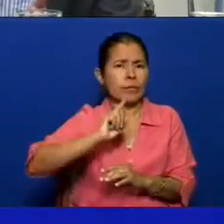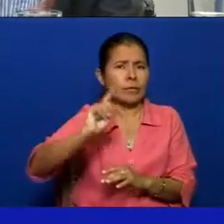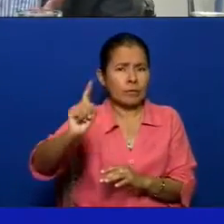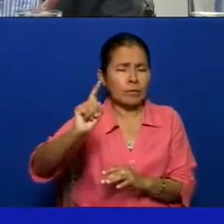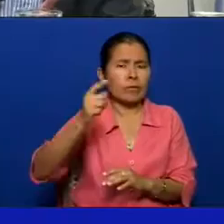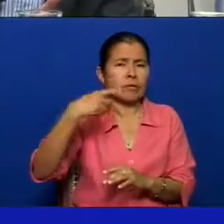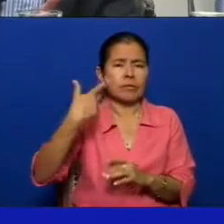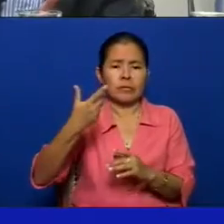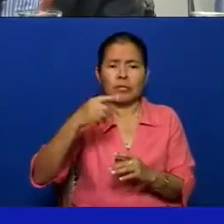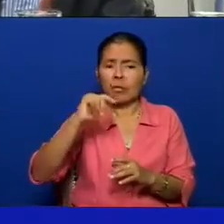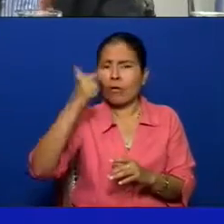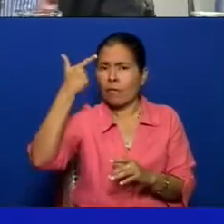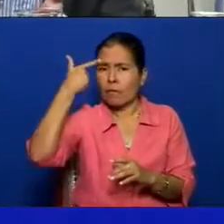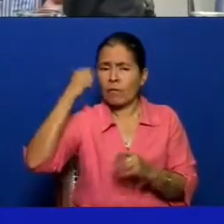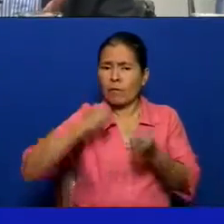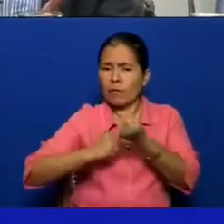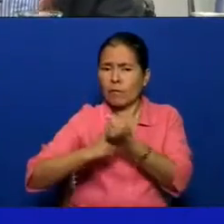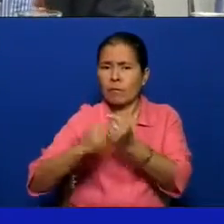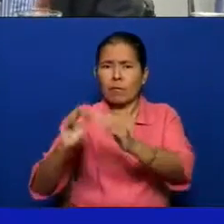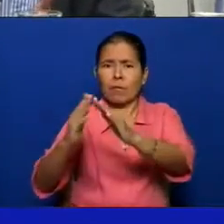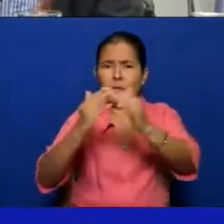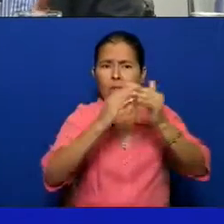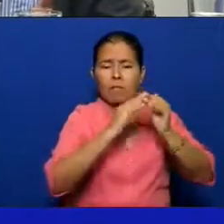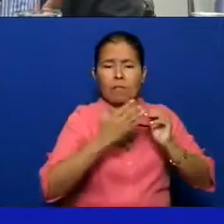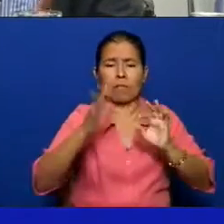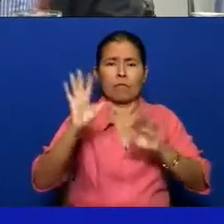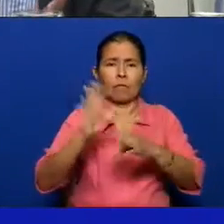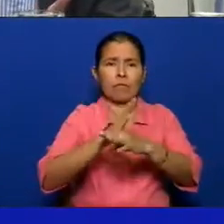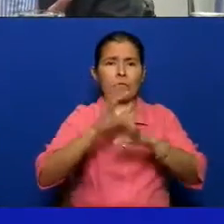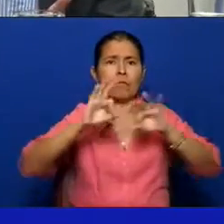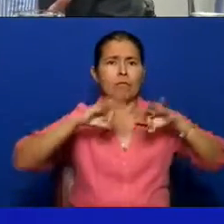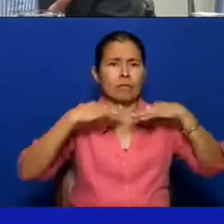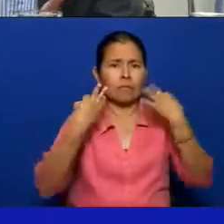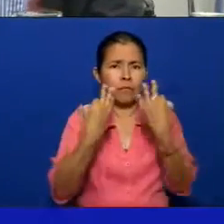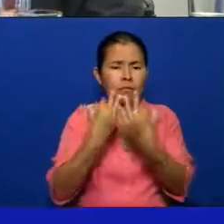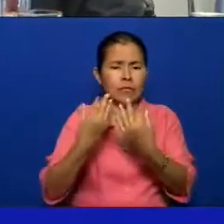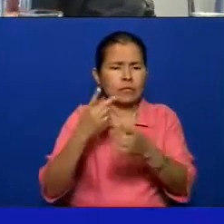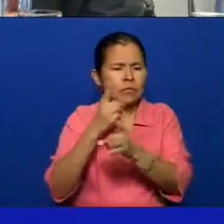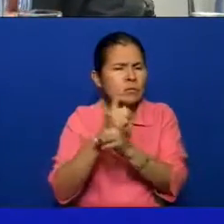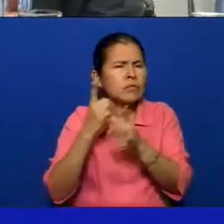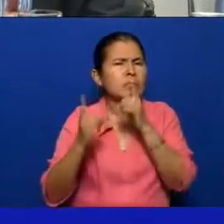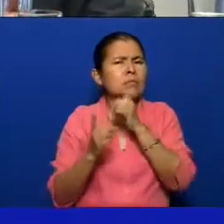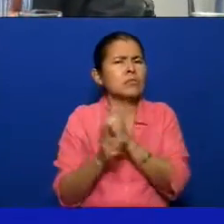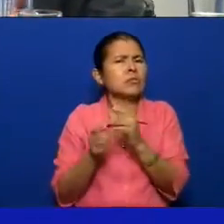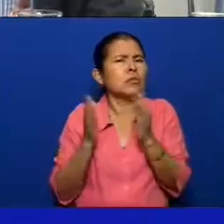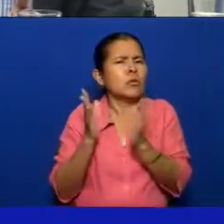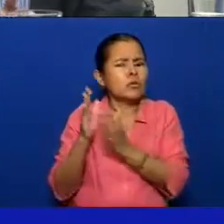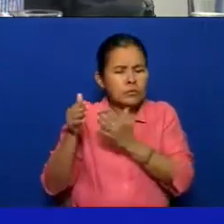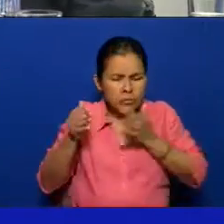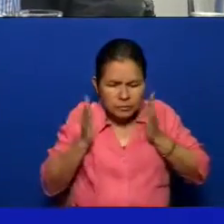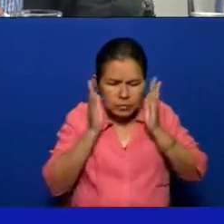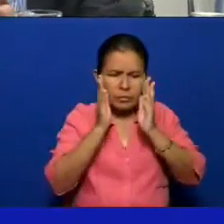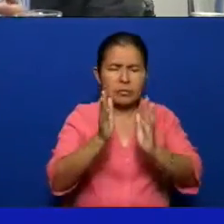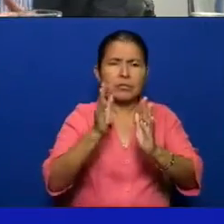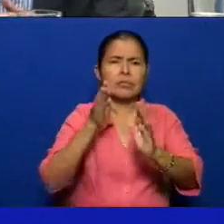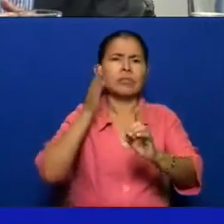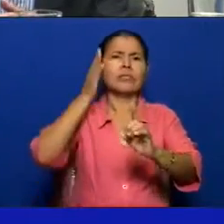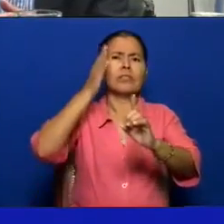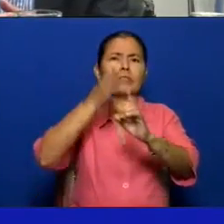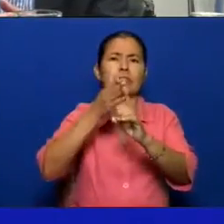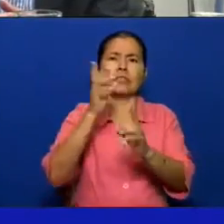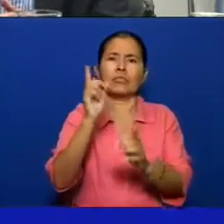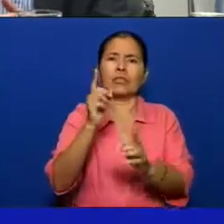con la colaboración de la comunidad, de las familias, etcétera, tenemos que encontrar una ruta correcta hacia la reducción de la